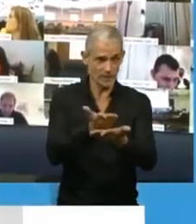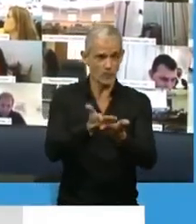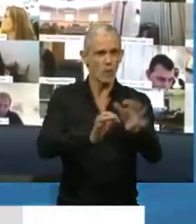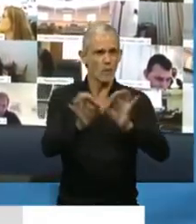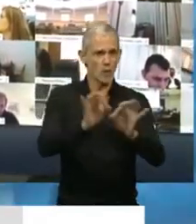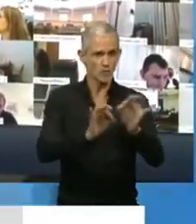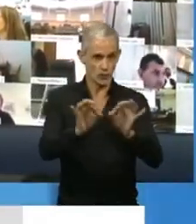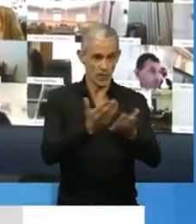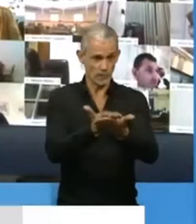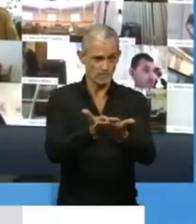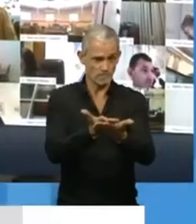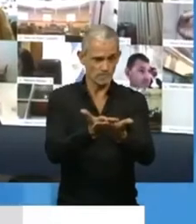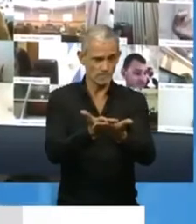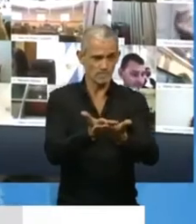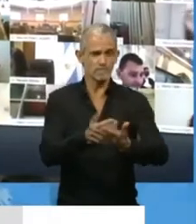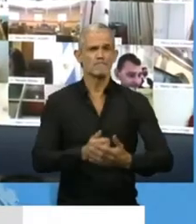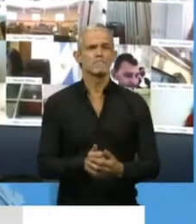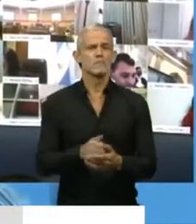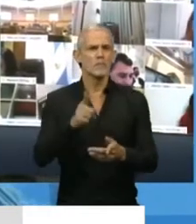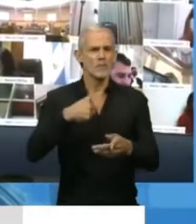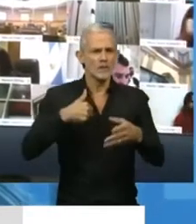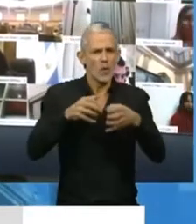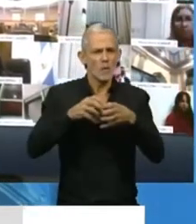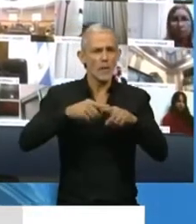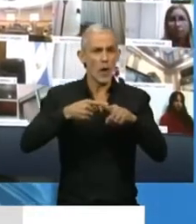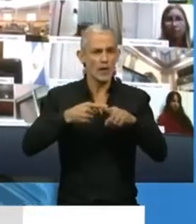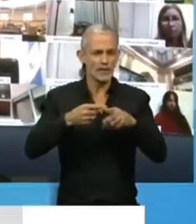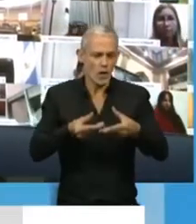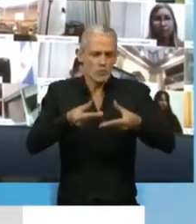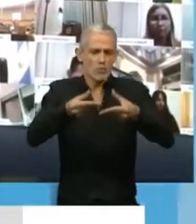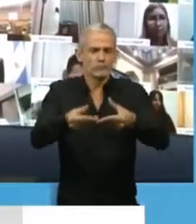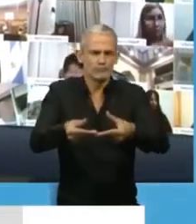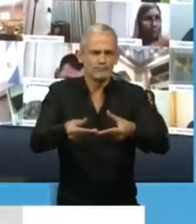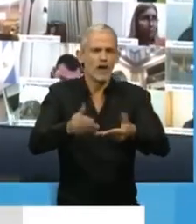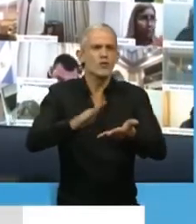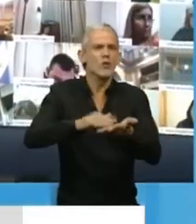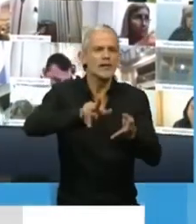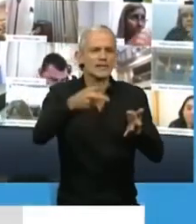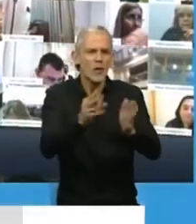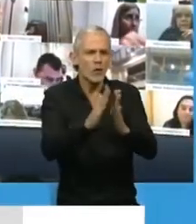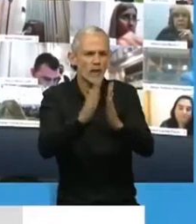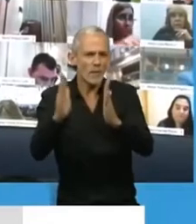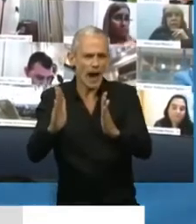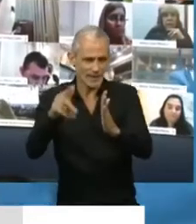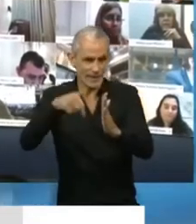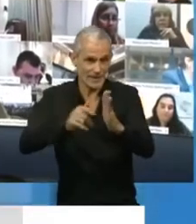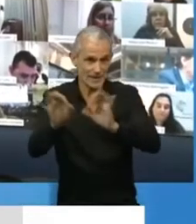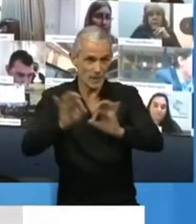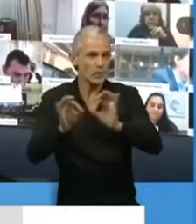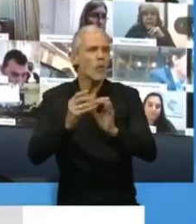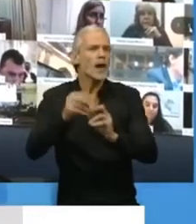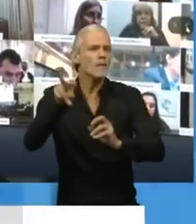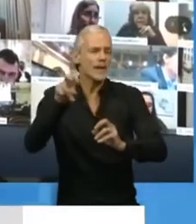caso del aporte que se hizo desde nuestro bloque, que tiene que ver con la segunda parte de este proyecto, que es la